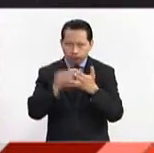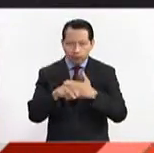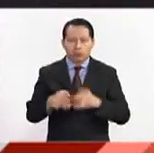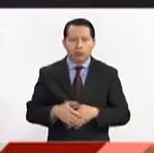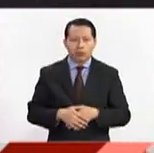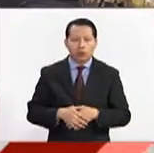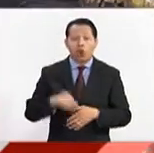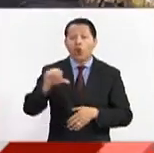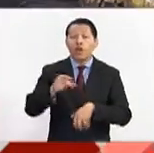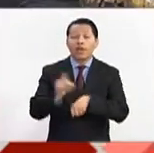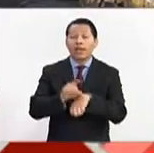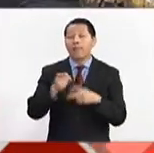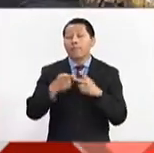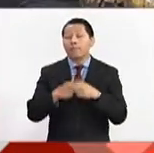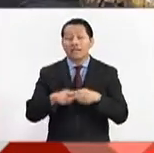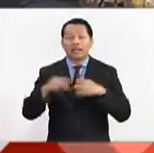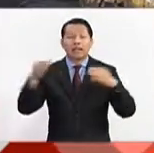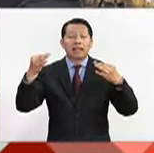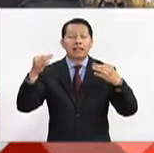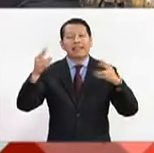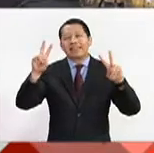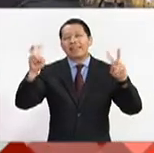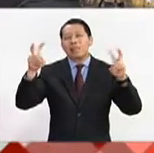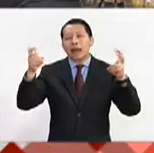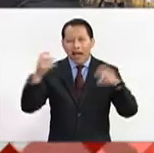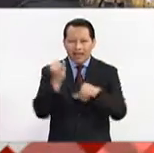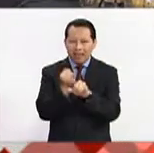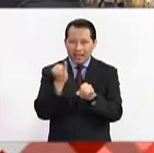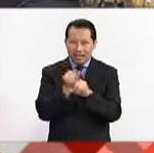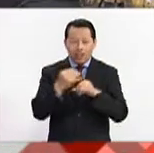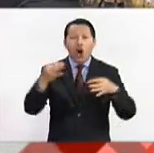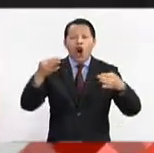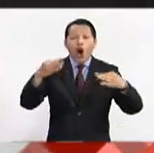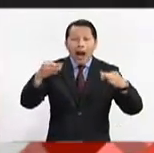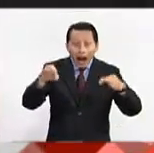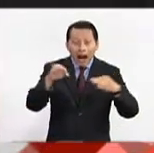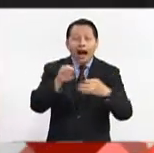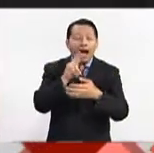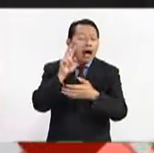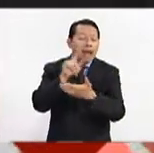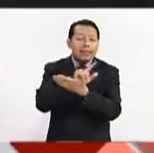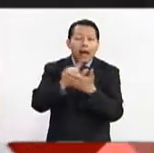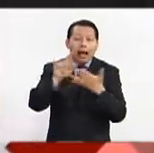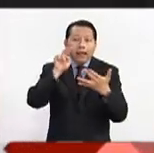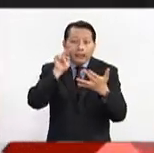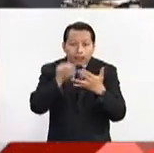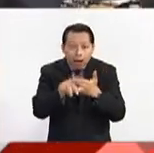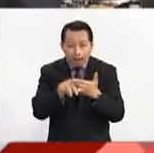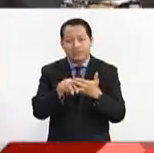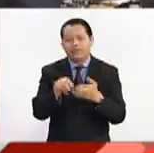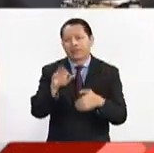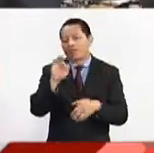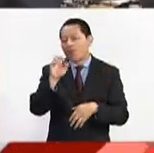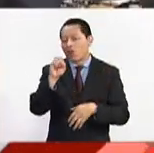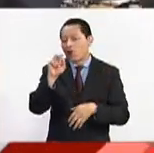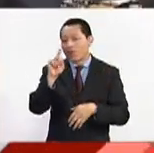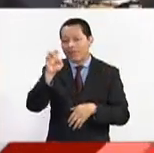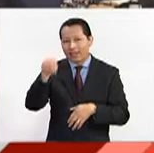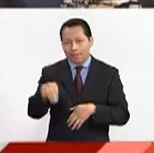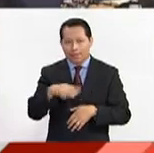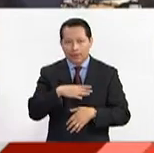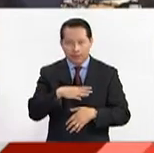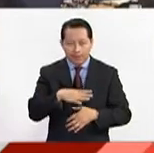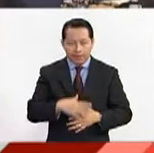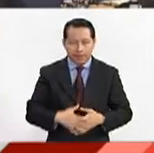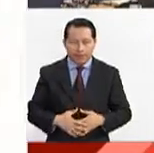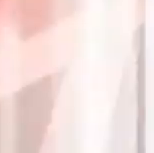de transparencia, un sitio web donde se podrá dar seguimiento en tiempo real al dinero que se erogue del Fonden. Para México al Día, Flor